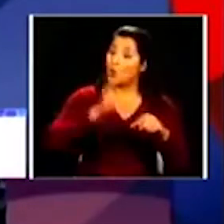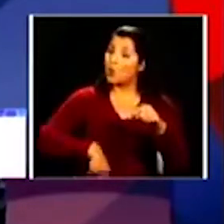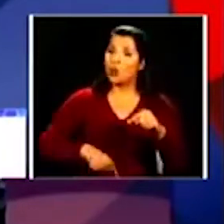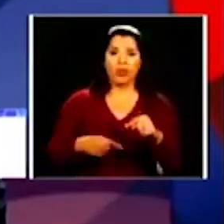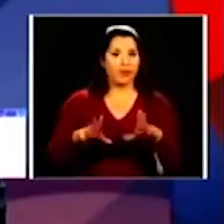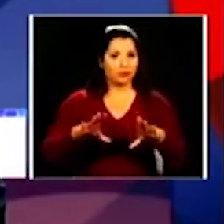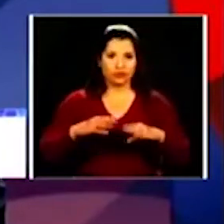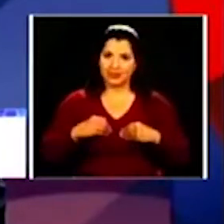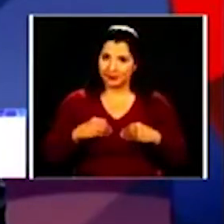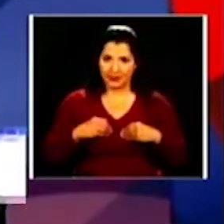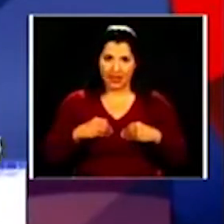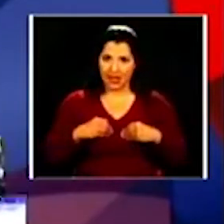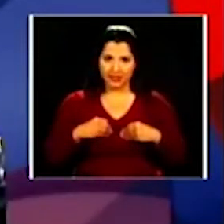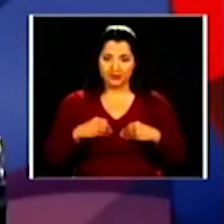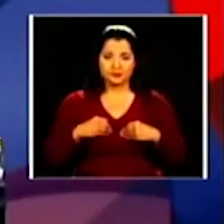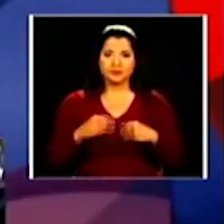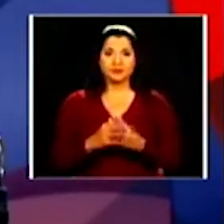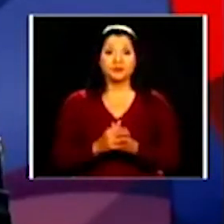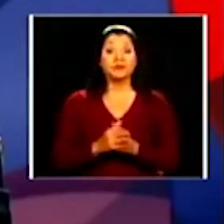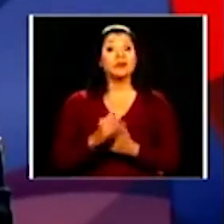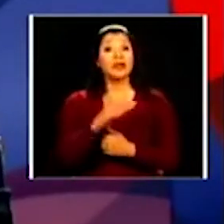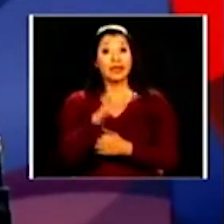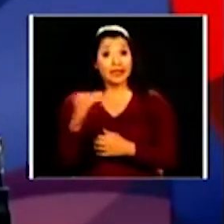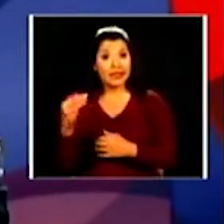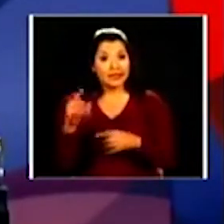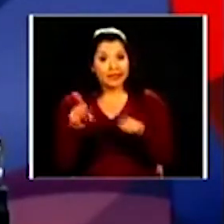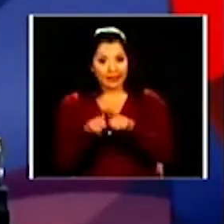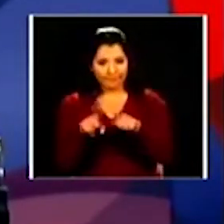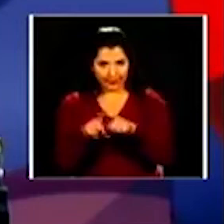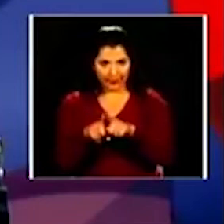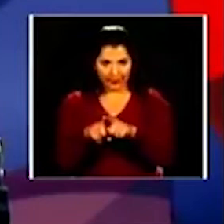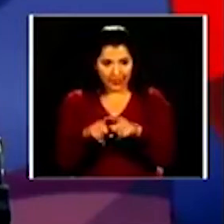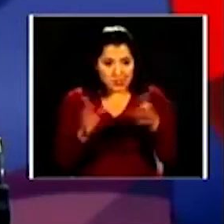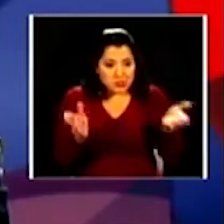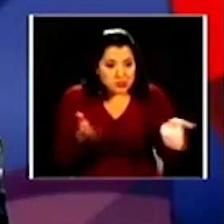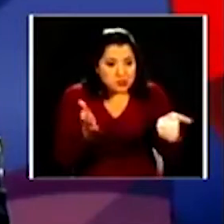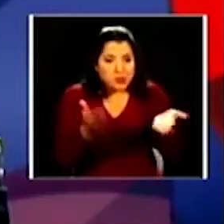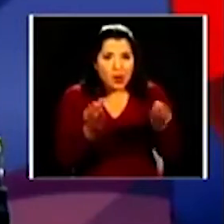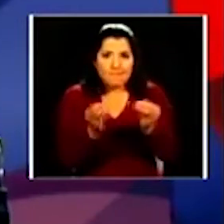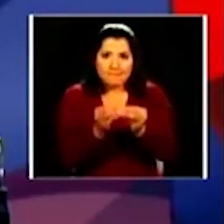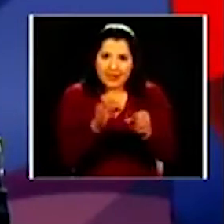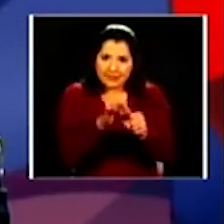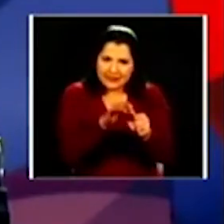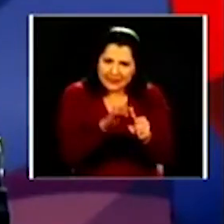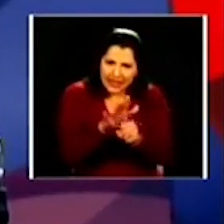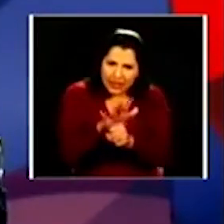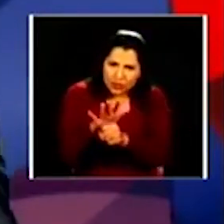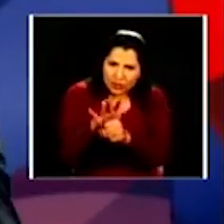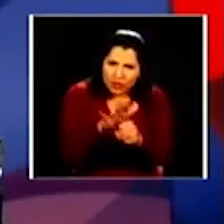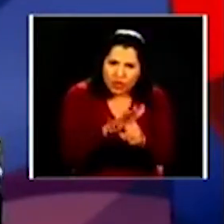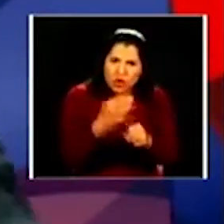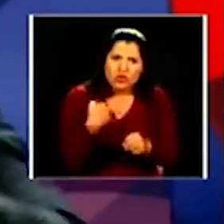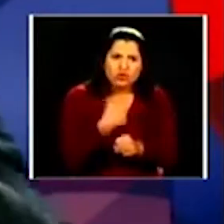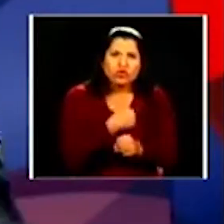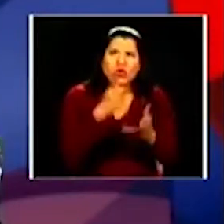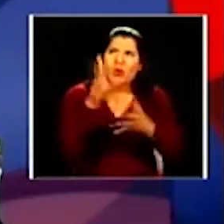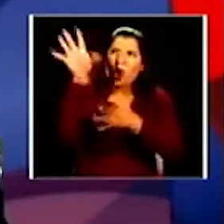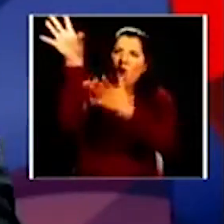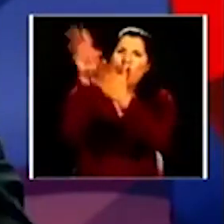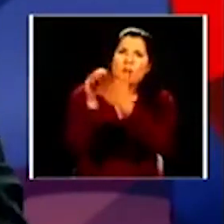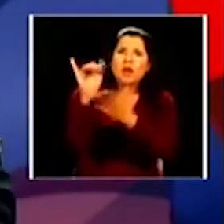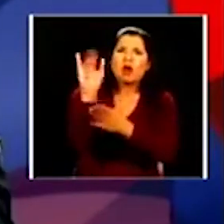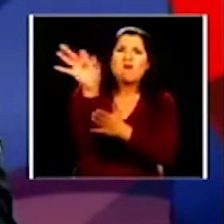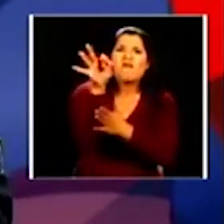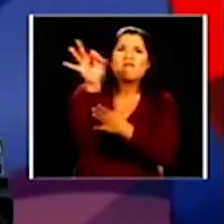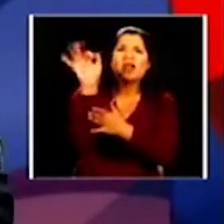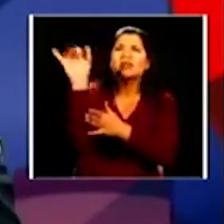está planteada, y dignificar la agricultura nuevamente. Nosotros tenemos que aspirar a una agricultura como en Francia, como en Holanda, donde la